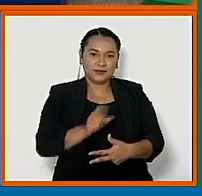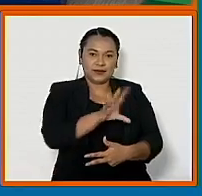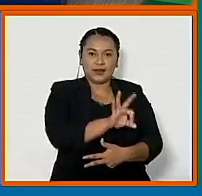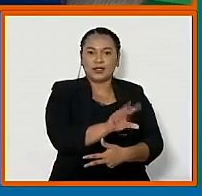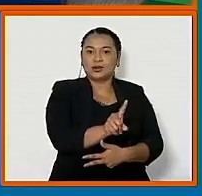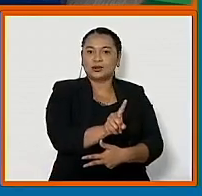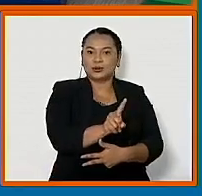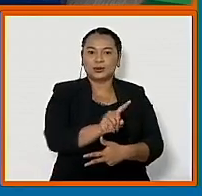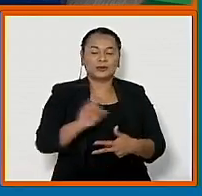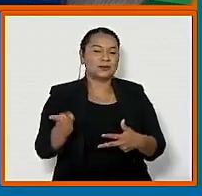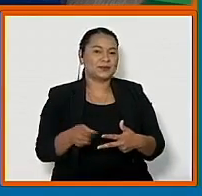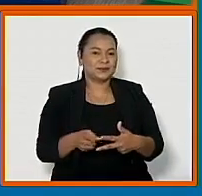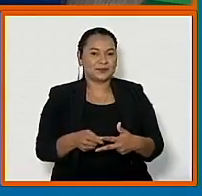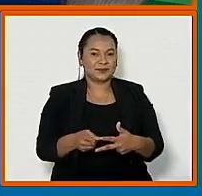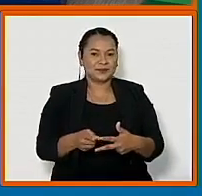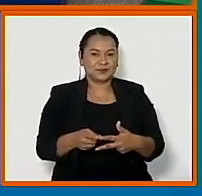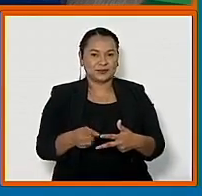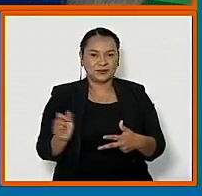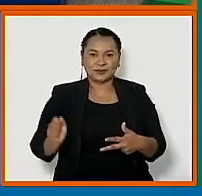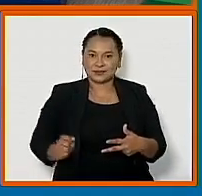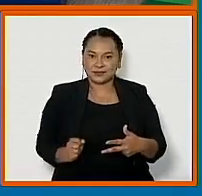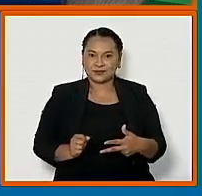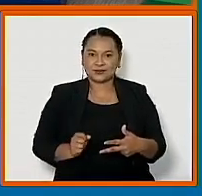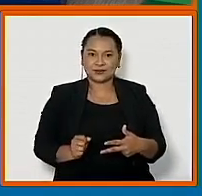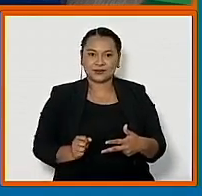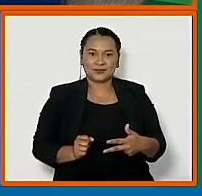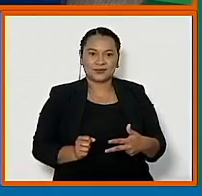91, segundo número afortunado.